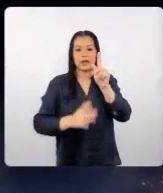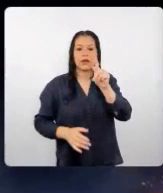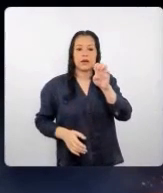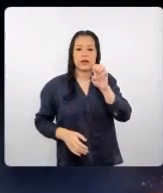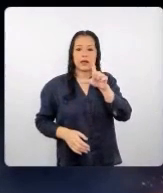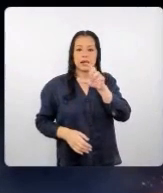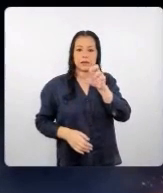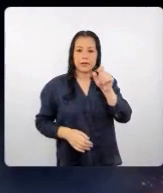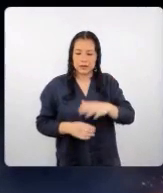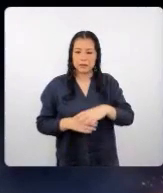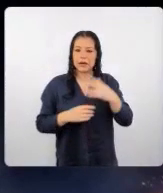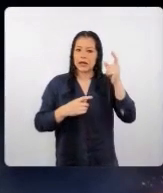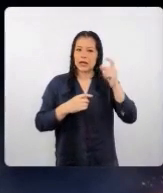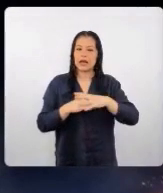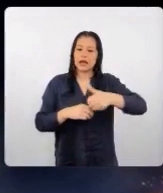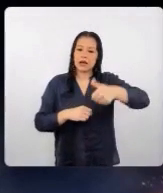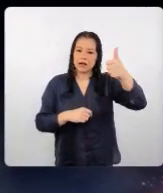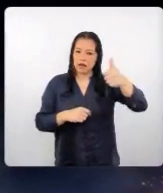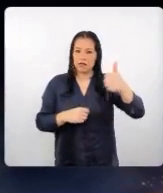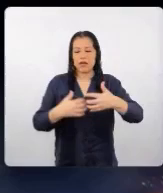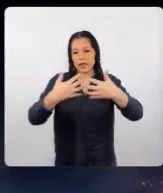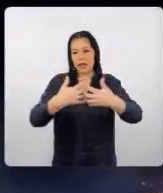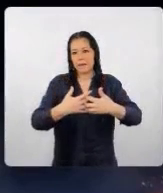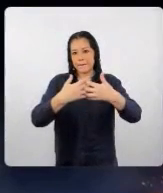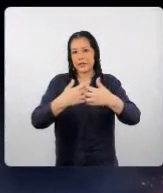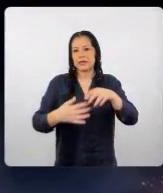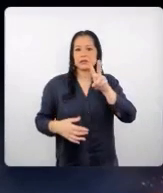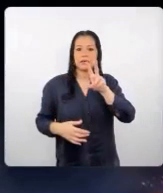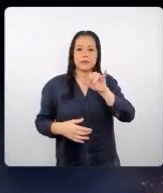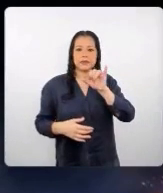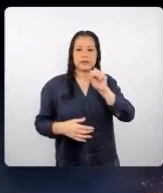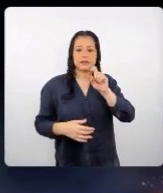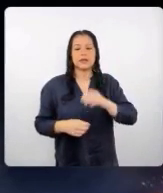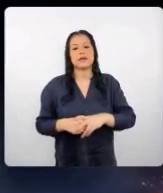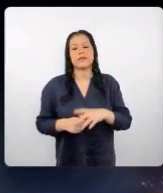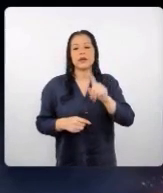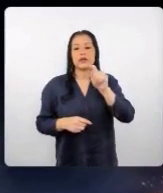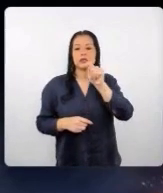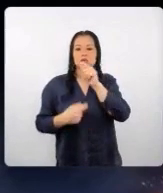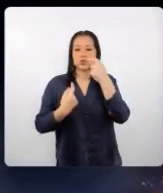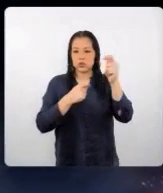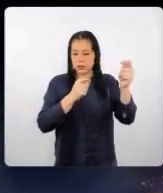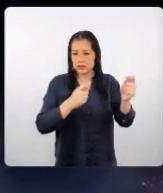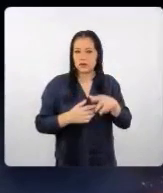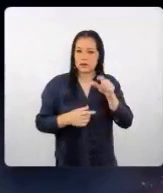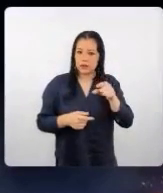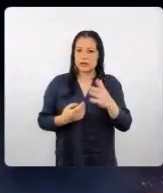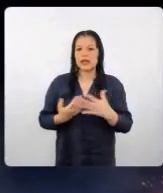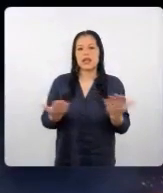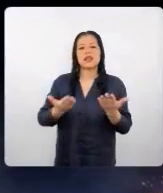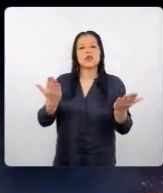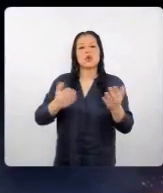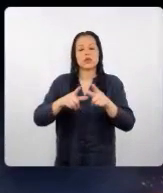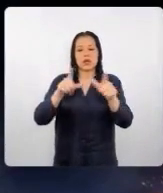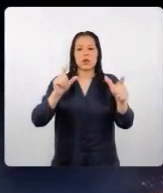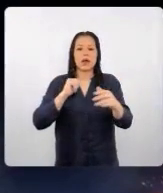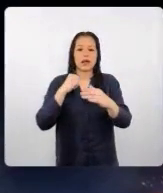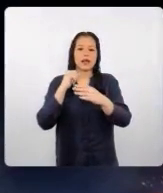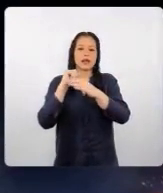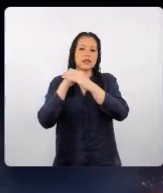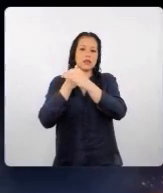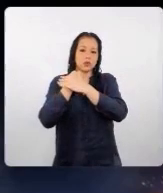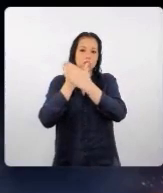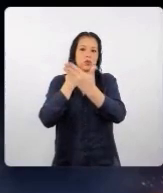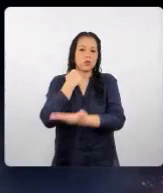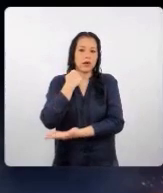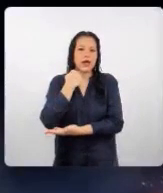es Managing Director de la empresa B6 Travel and Tourism, que está justamente ubicada en Dubái. Sí,